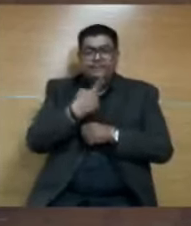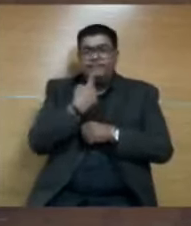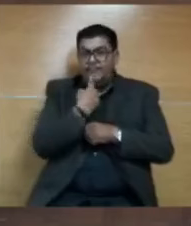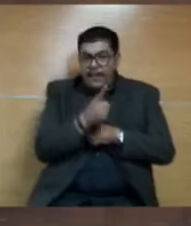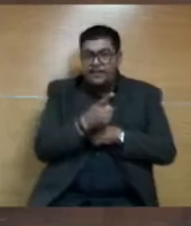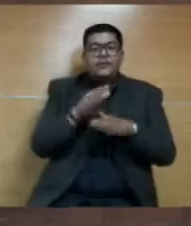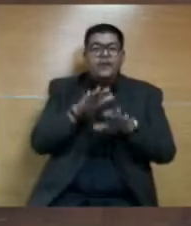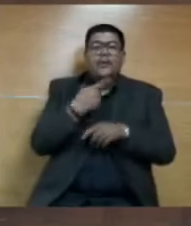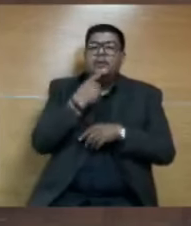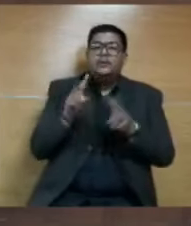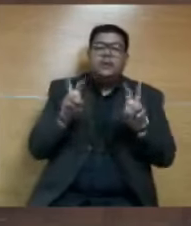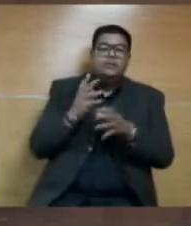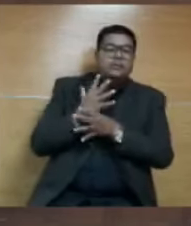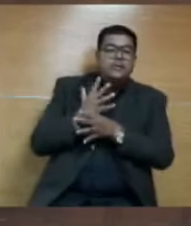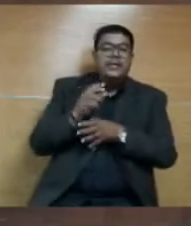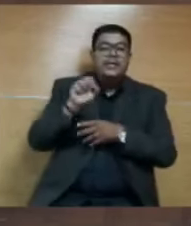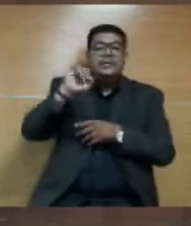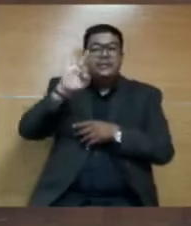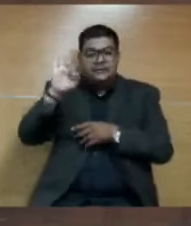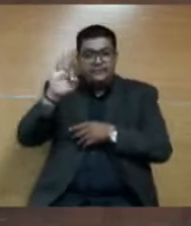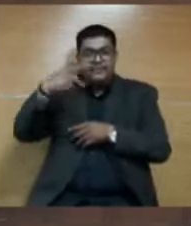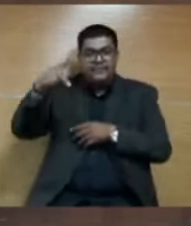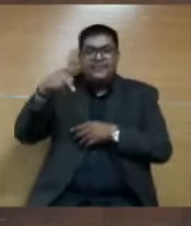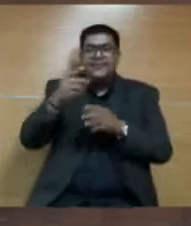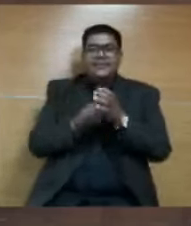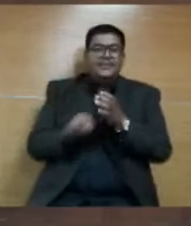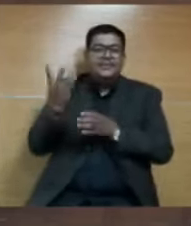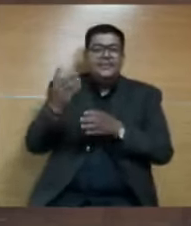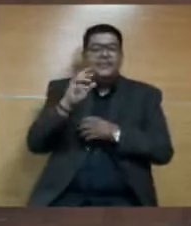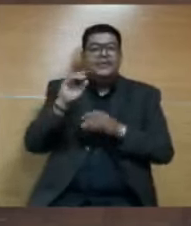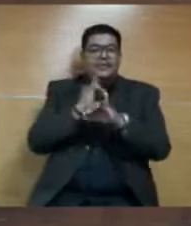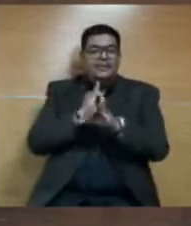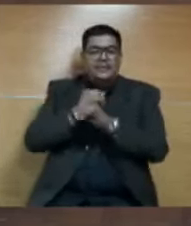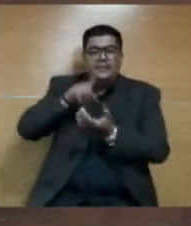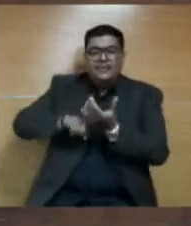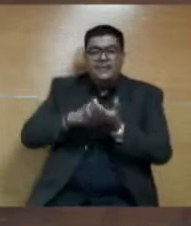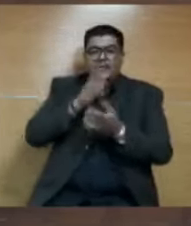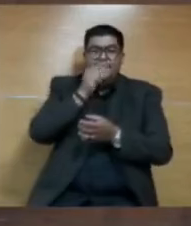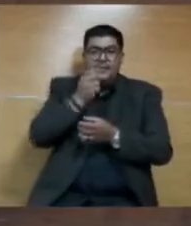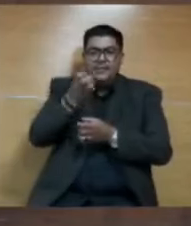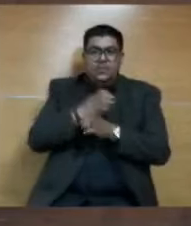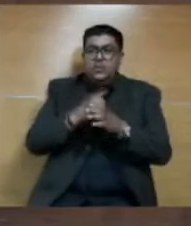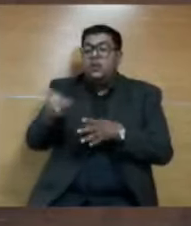con supuestas fallas en el sistema, se proponen calificarlos de inoperantes, porque de los